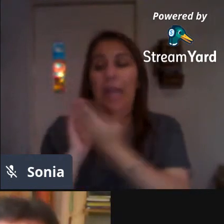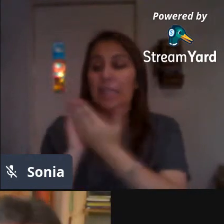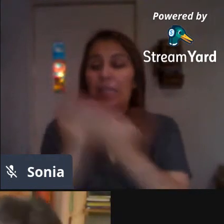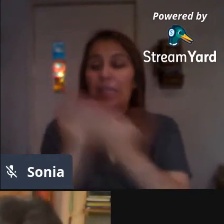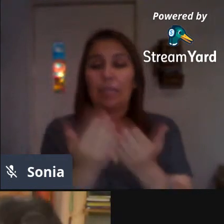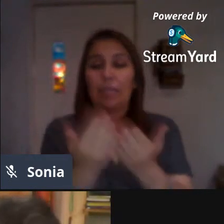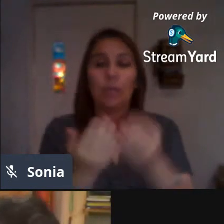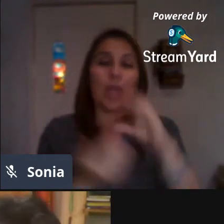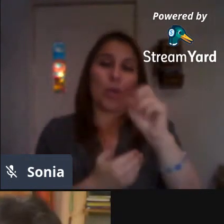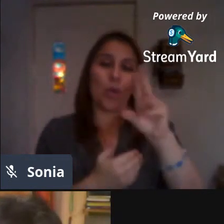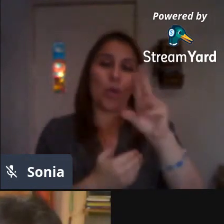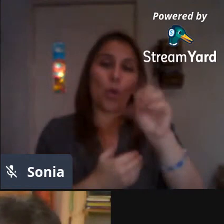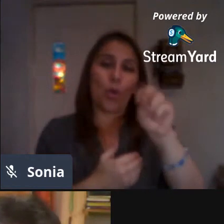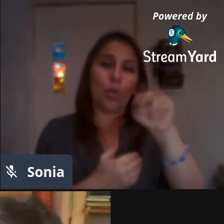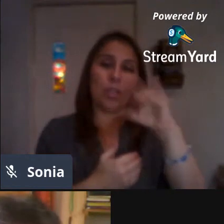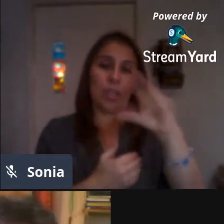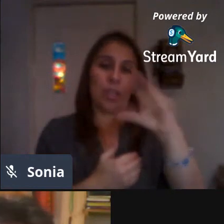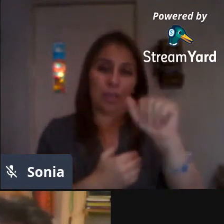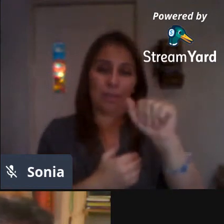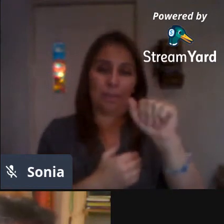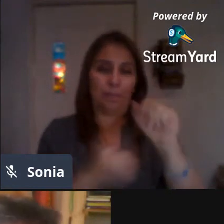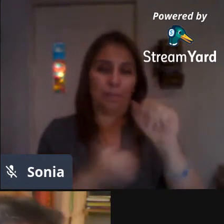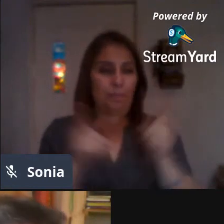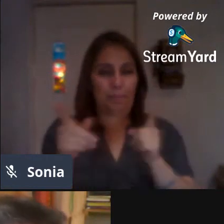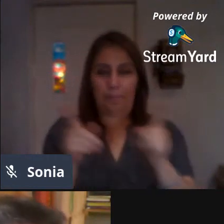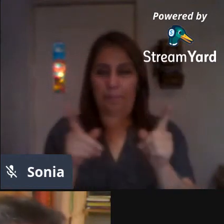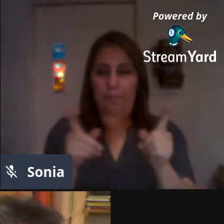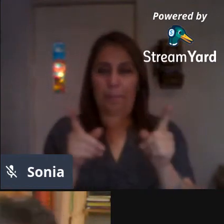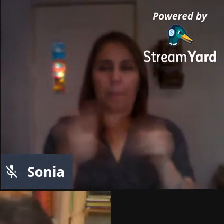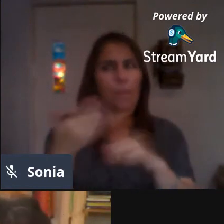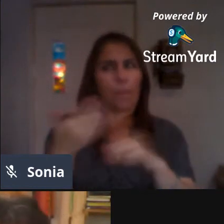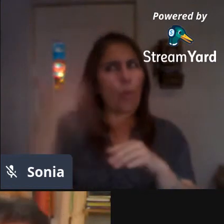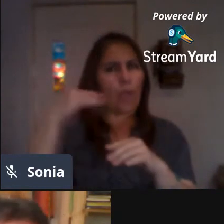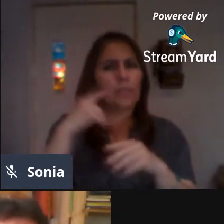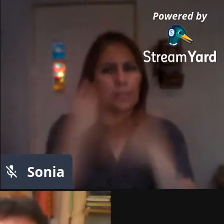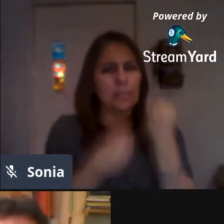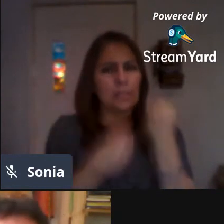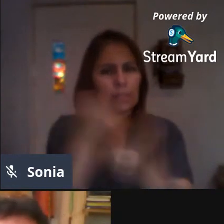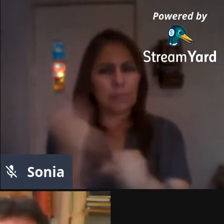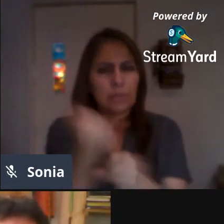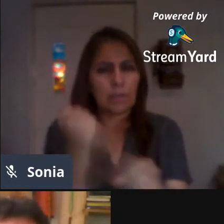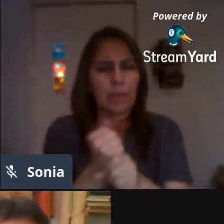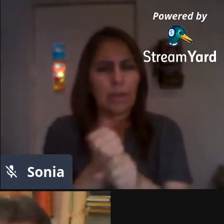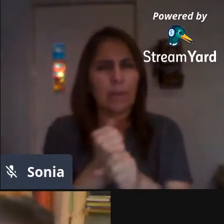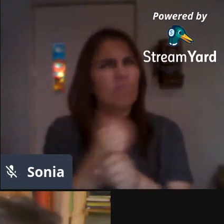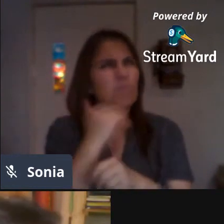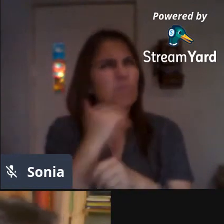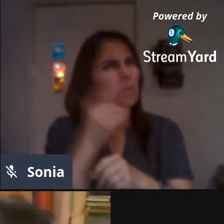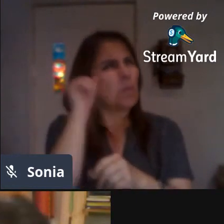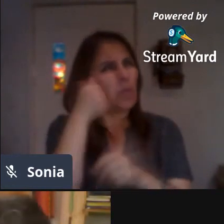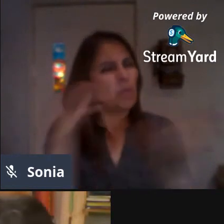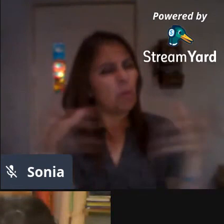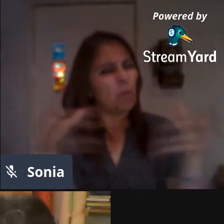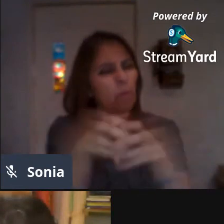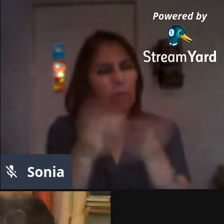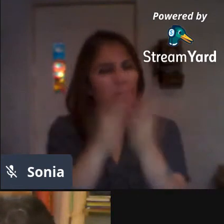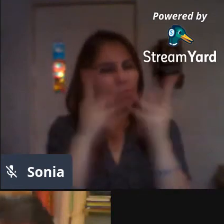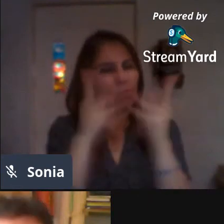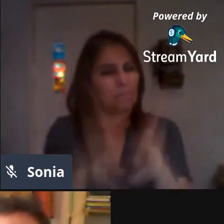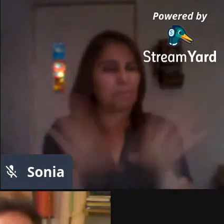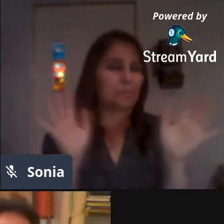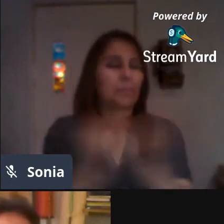momentos yo hacía un ejercicio con un acuerdo con algún grupo de estudiantes y ponía a leer